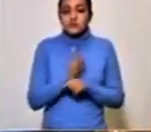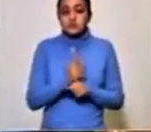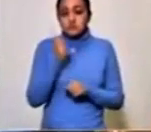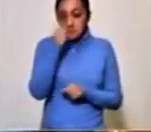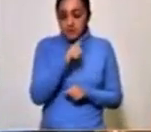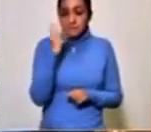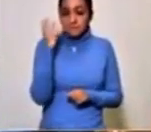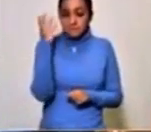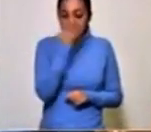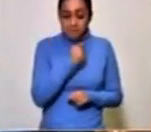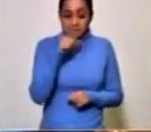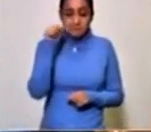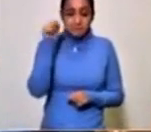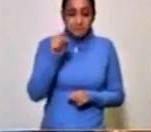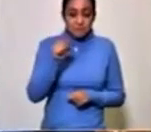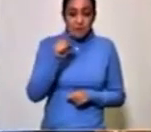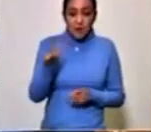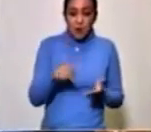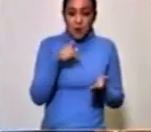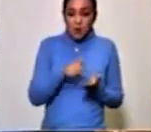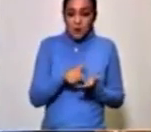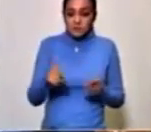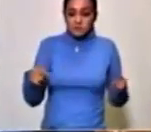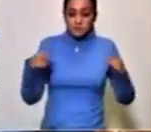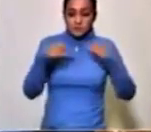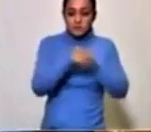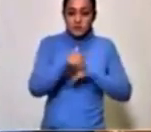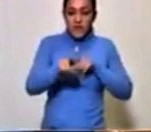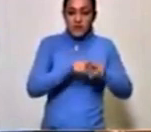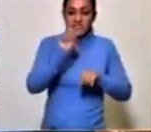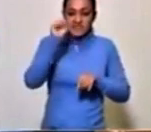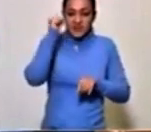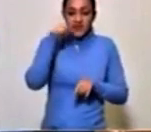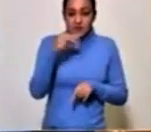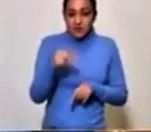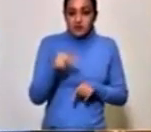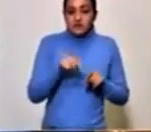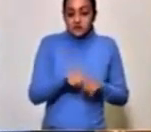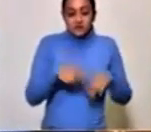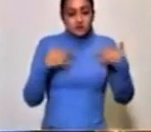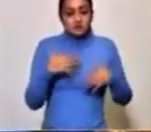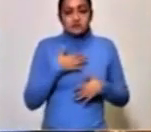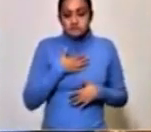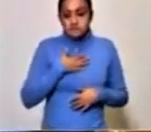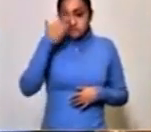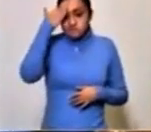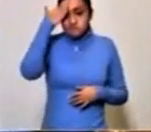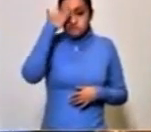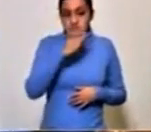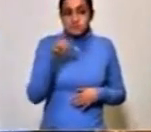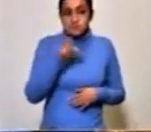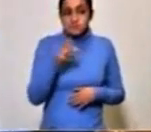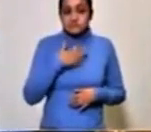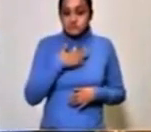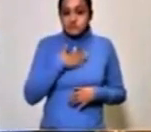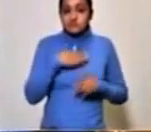Esa de ese bulevar, hermano Cerdán, entramos. Sí, he tenido esa opinión